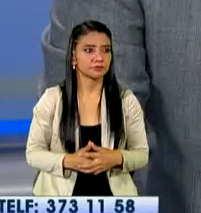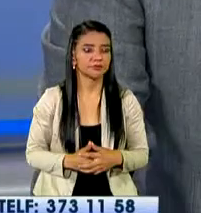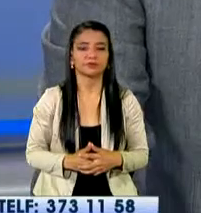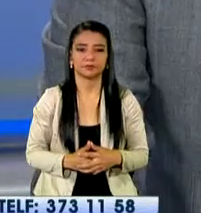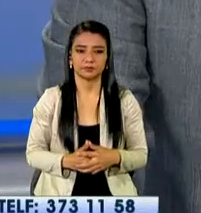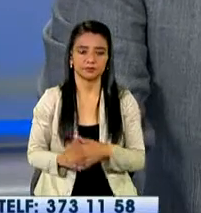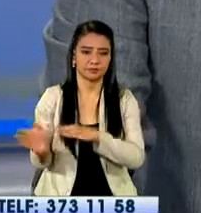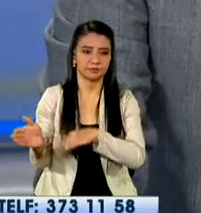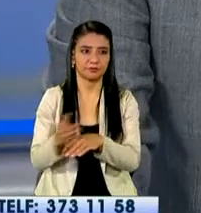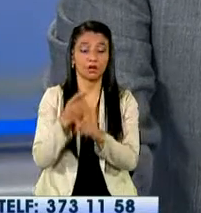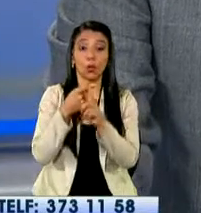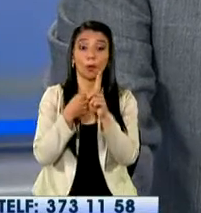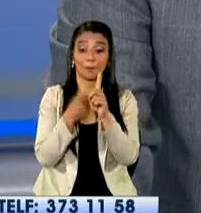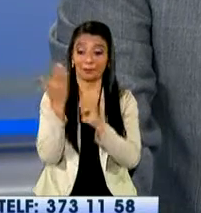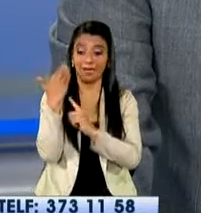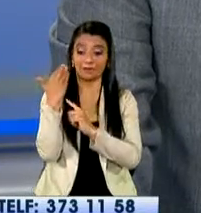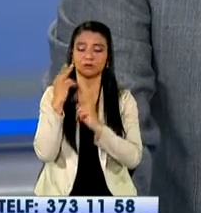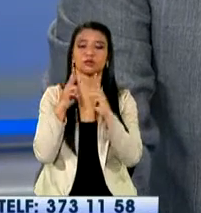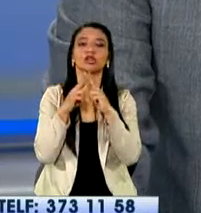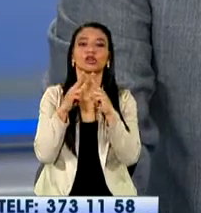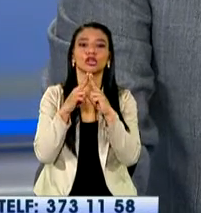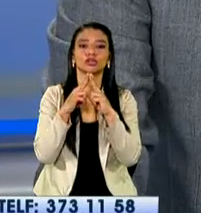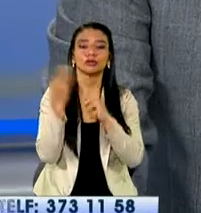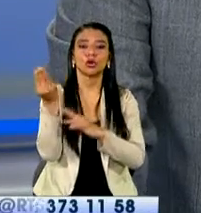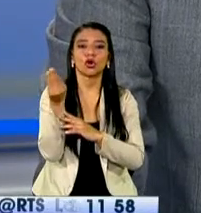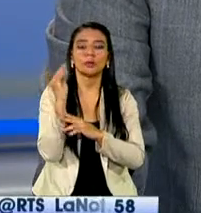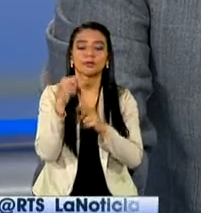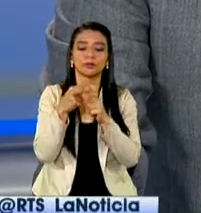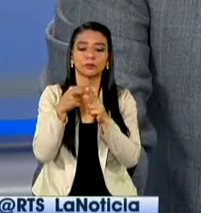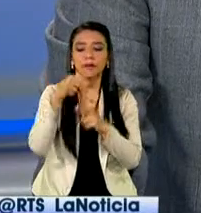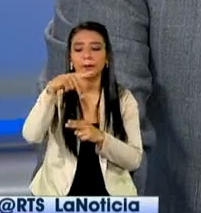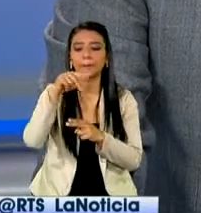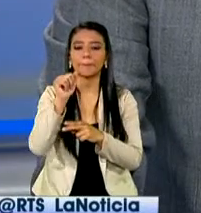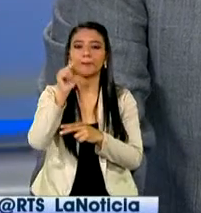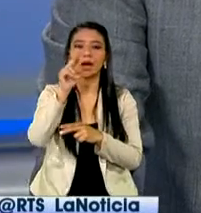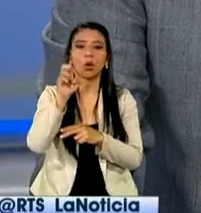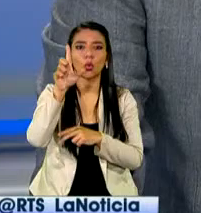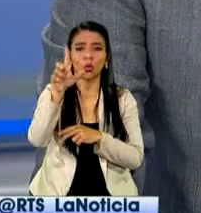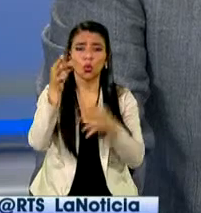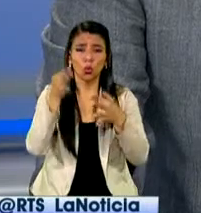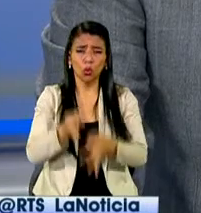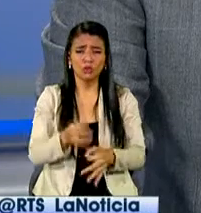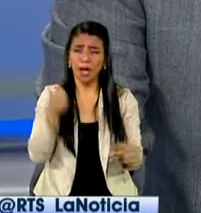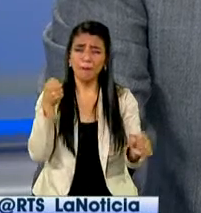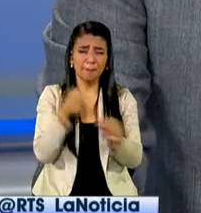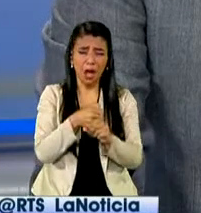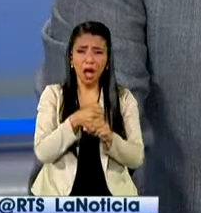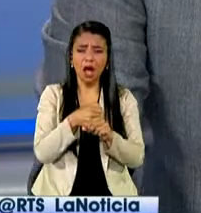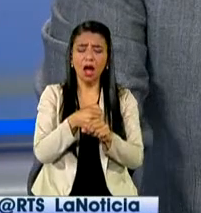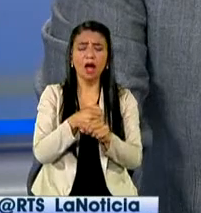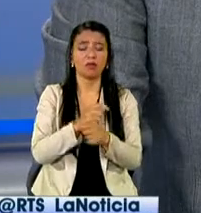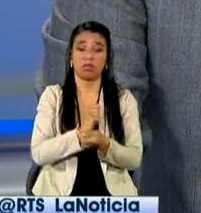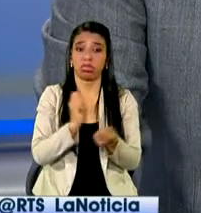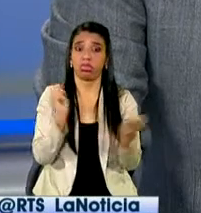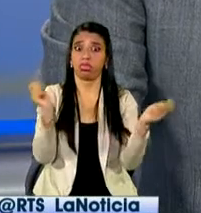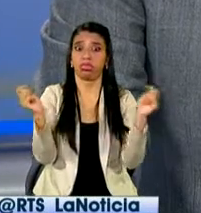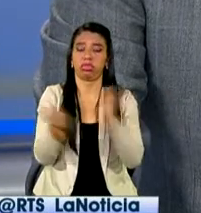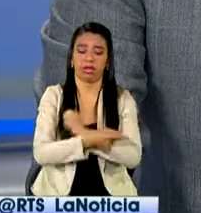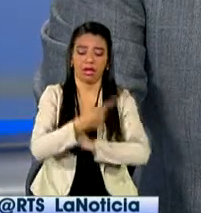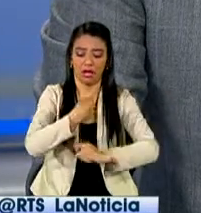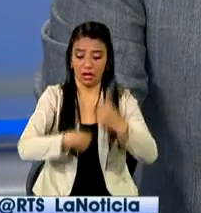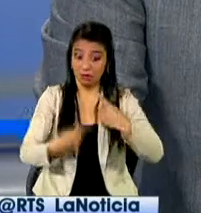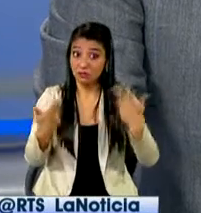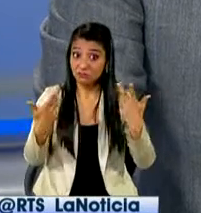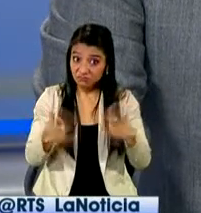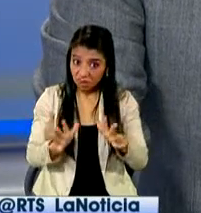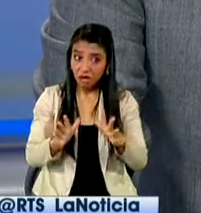Hace un mes atrás conocimos el caso de Paul, un joven que debido a un accidente de tránsito quedó con graves secuelas. Nuestros televidentes se solidarizaron en este